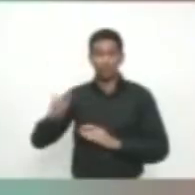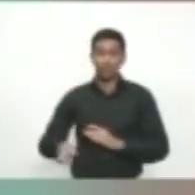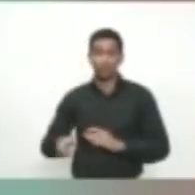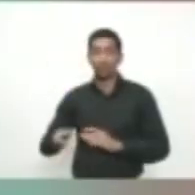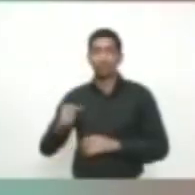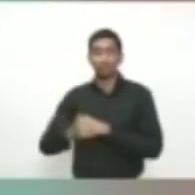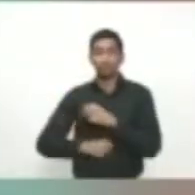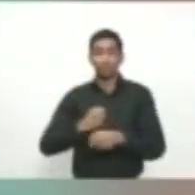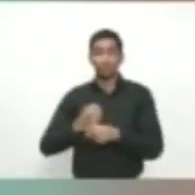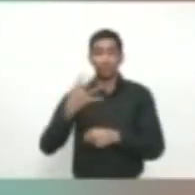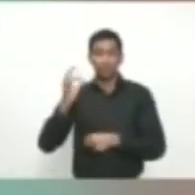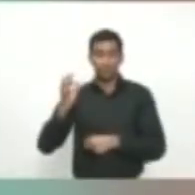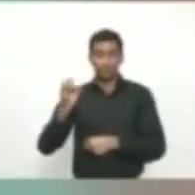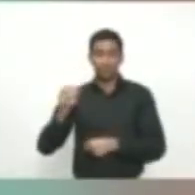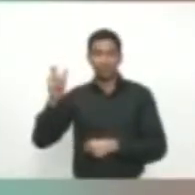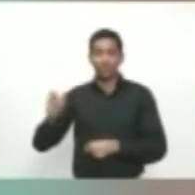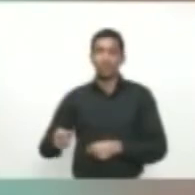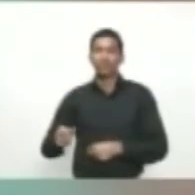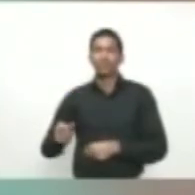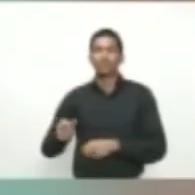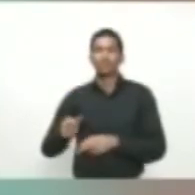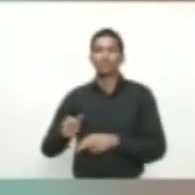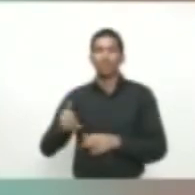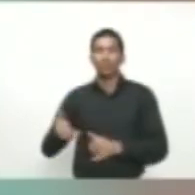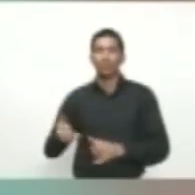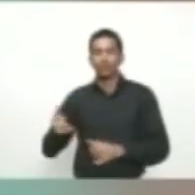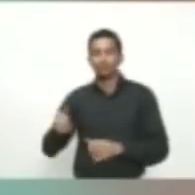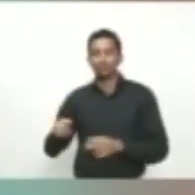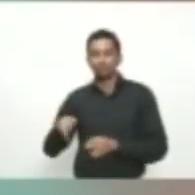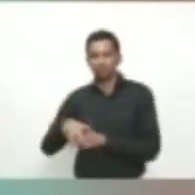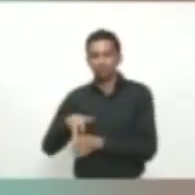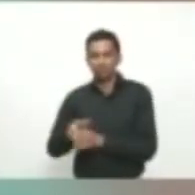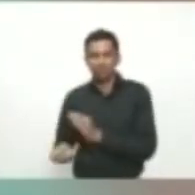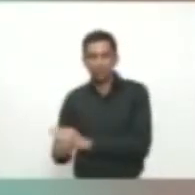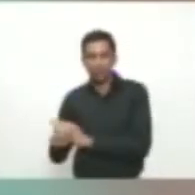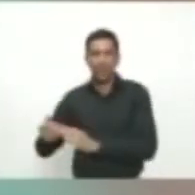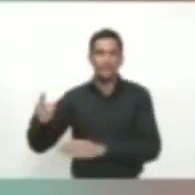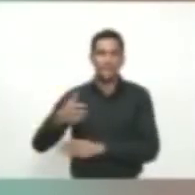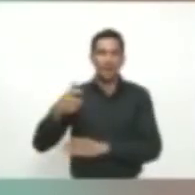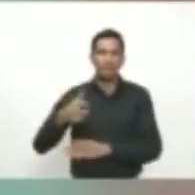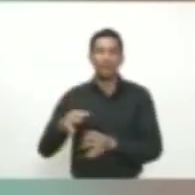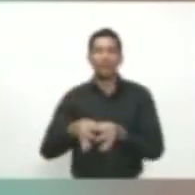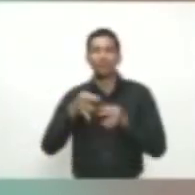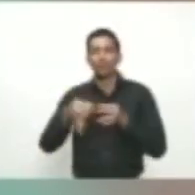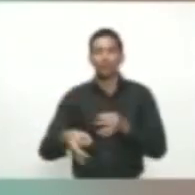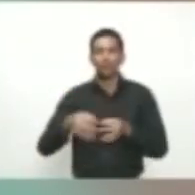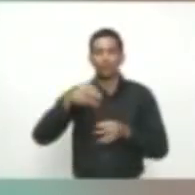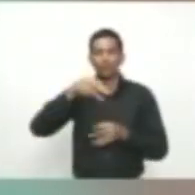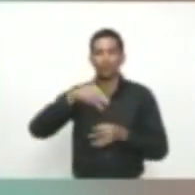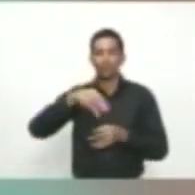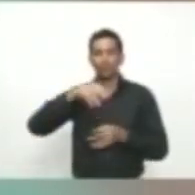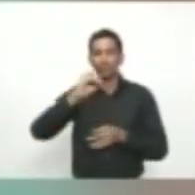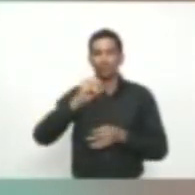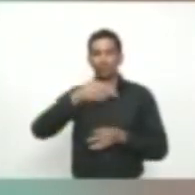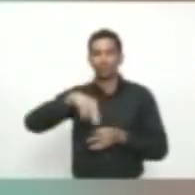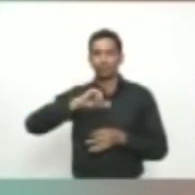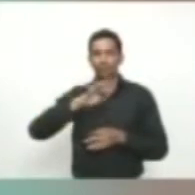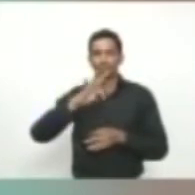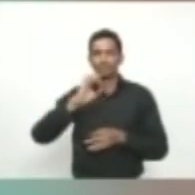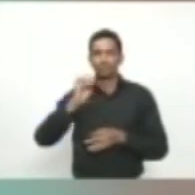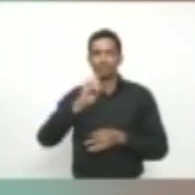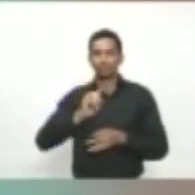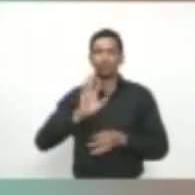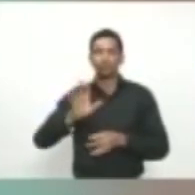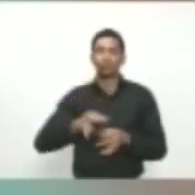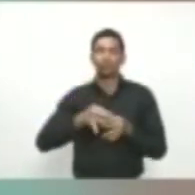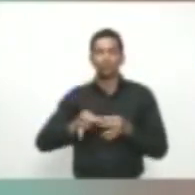edad, fue víctima de un atentado sicarial en la tarde de hoy en el casco urbano del municipio de Moñitos, zona norte del departamento de Córdoba.